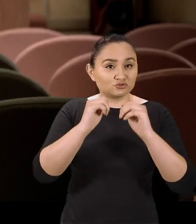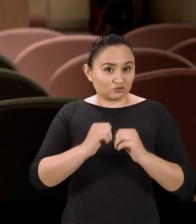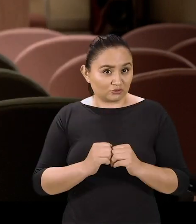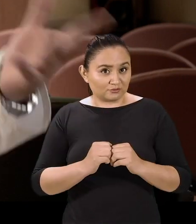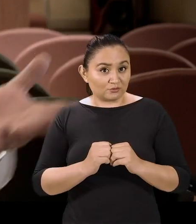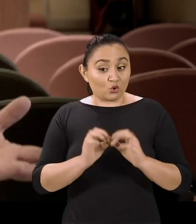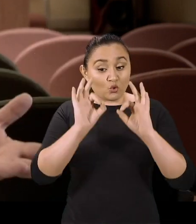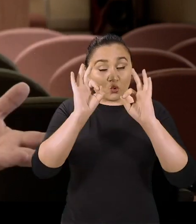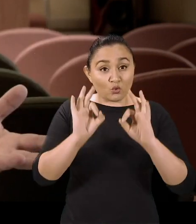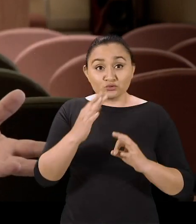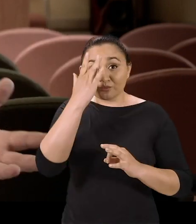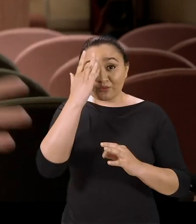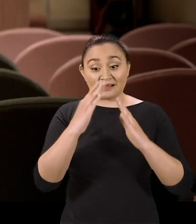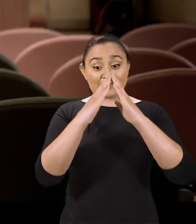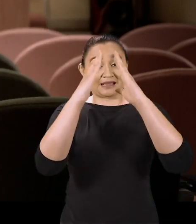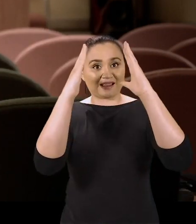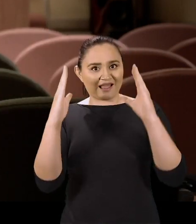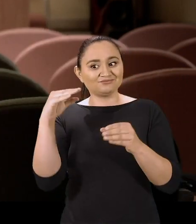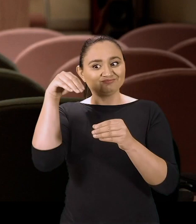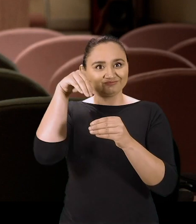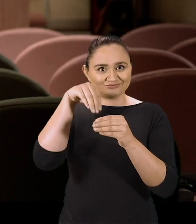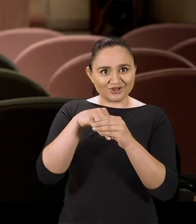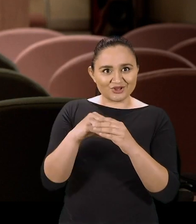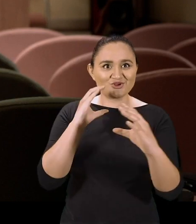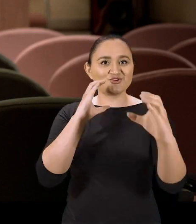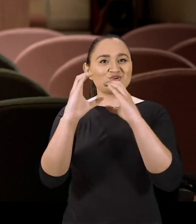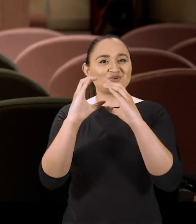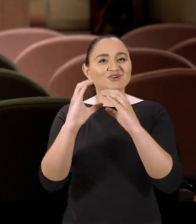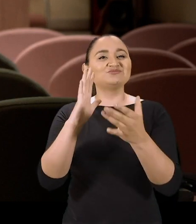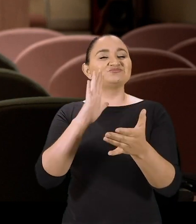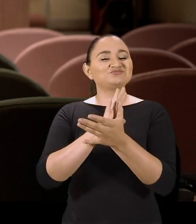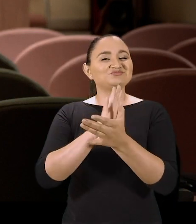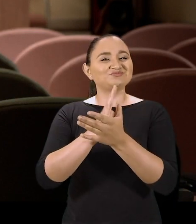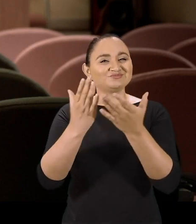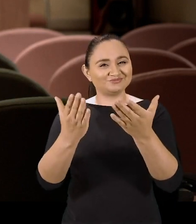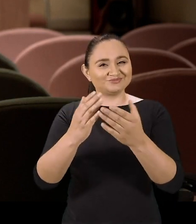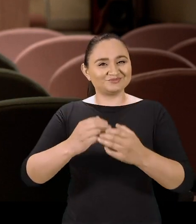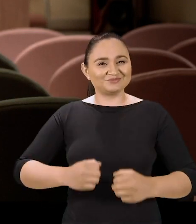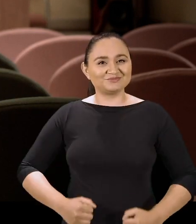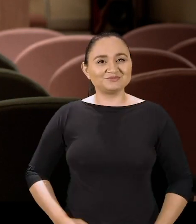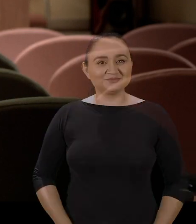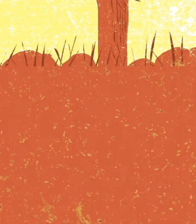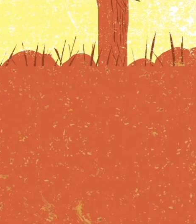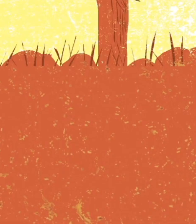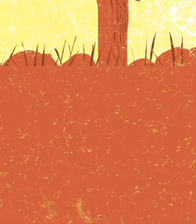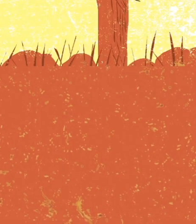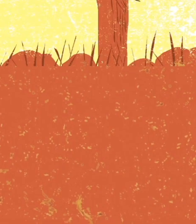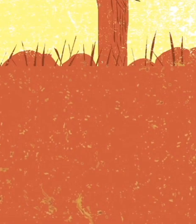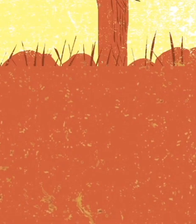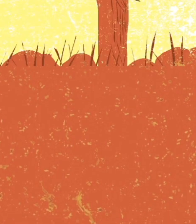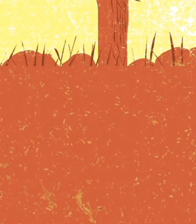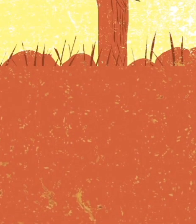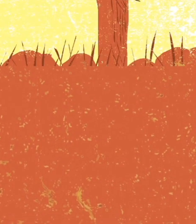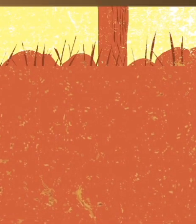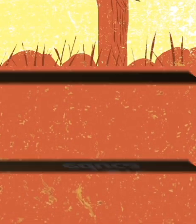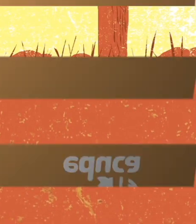se unan a estas páginas si es que tienen justamente un espacio en el hogar no van a buscarlo afuera